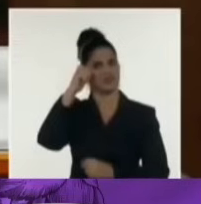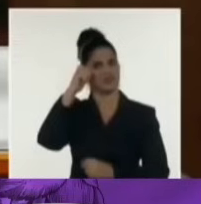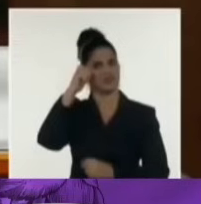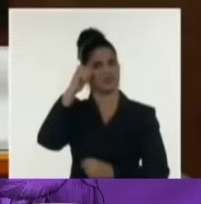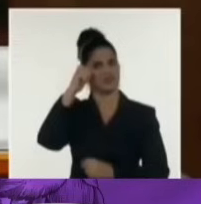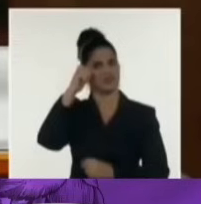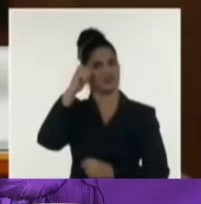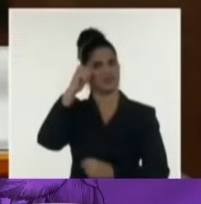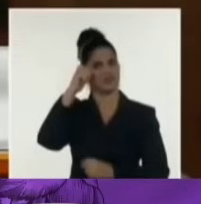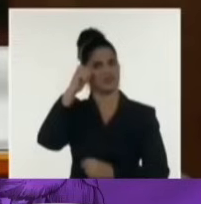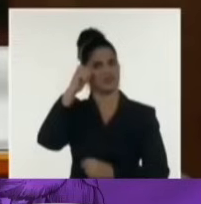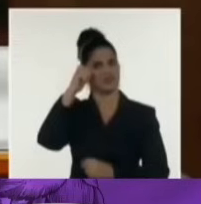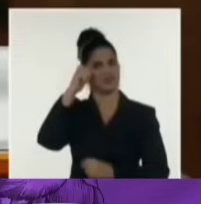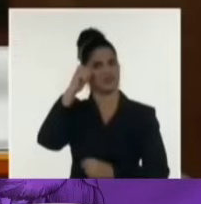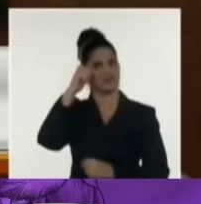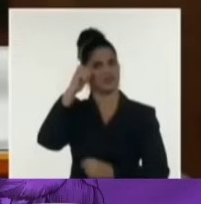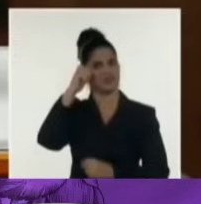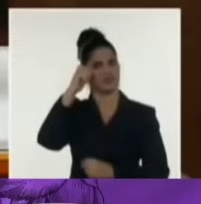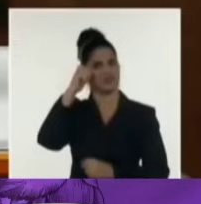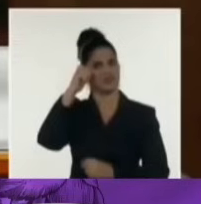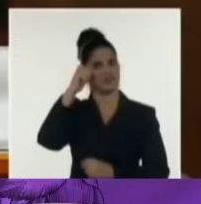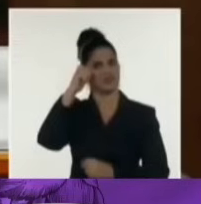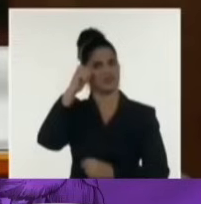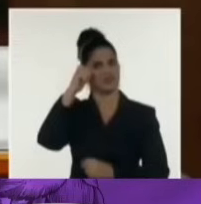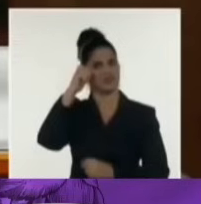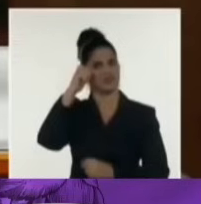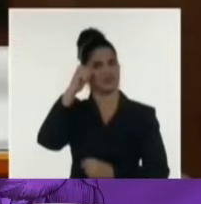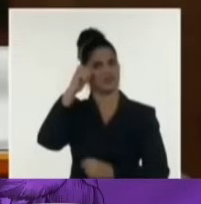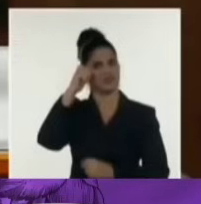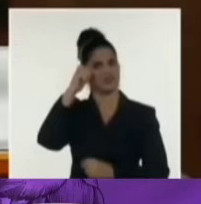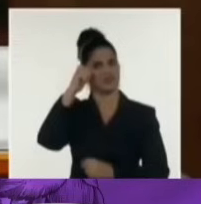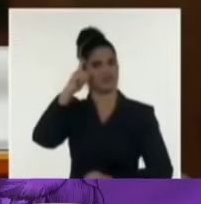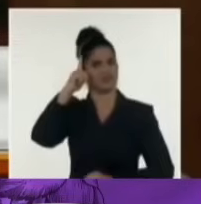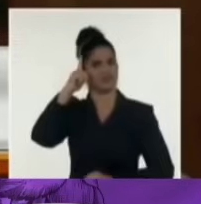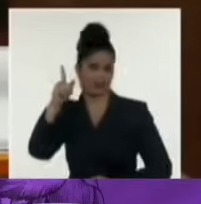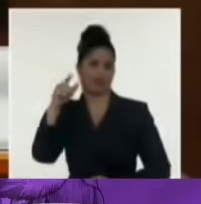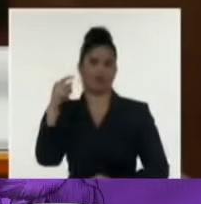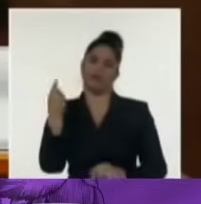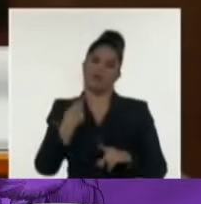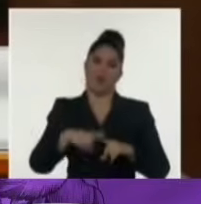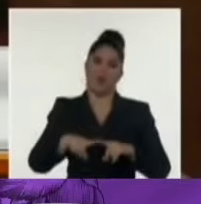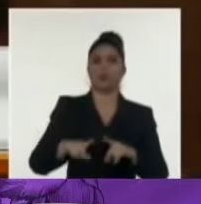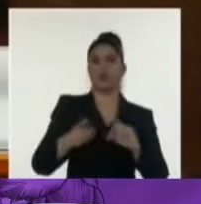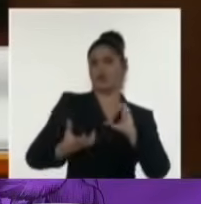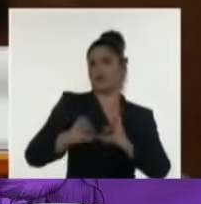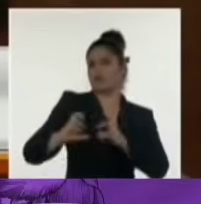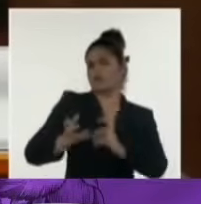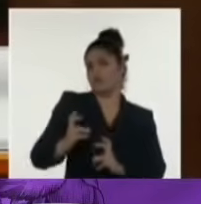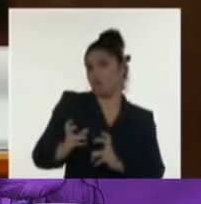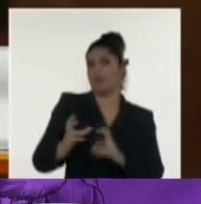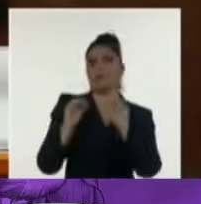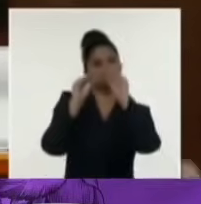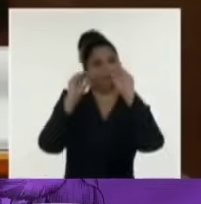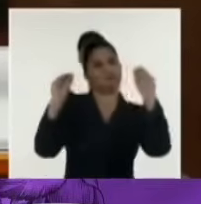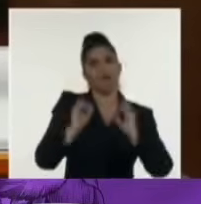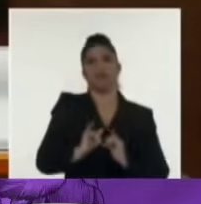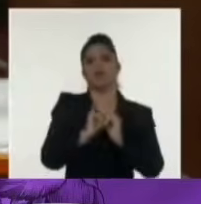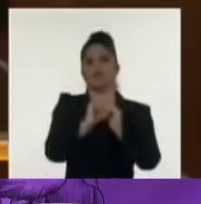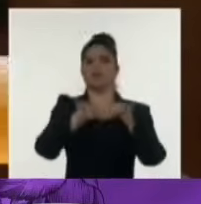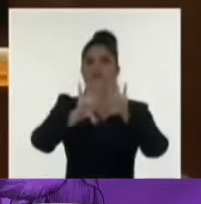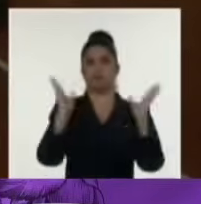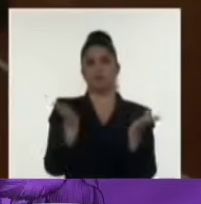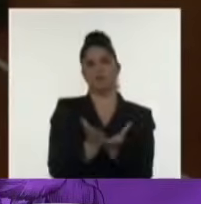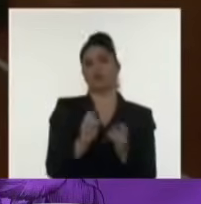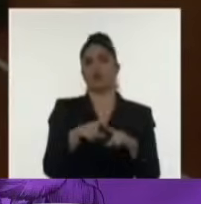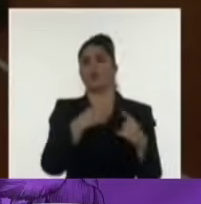más eficaz para explicarle a la gente cómo nos afecta el bloqueo Pero bueno ya ahí van contando okay porque muchas veces la manera en que lo hacemos le echamos toda la